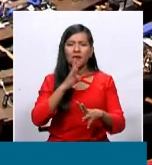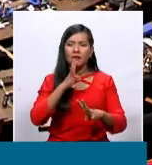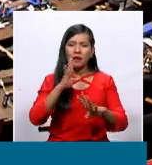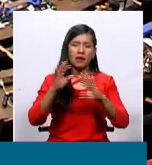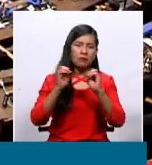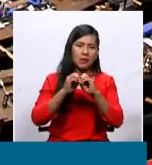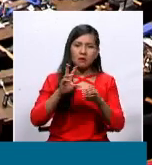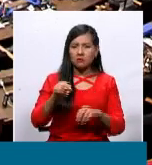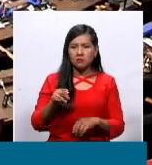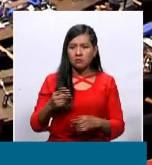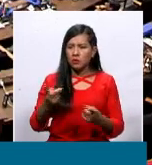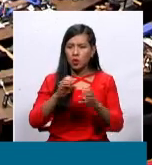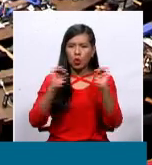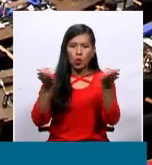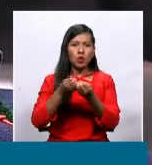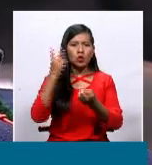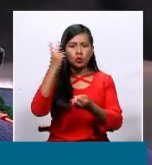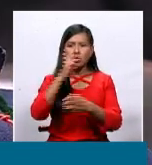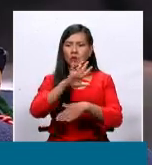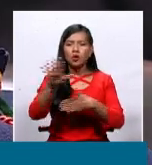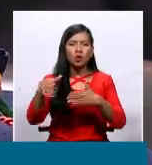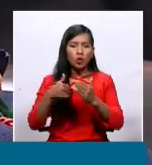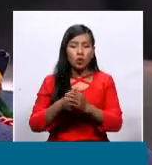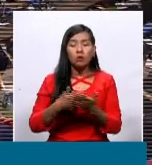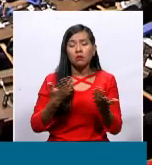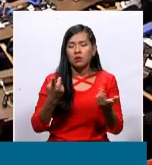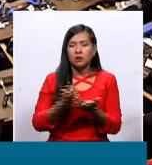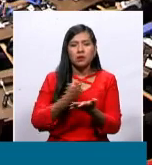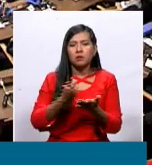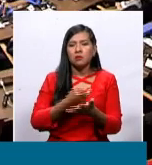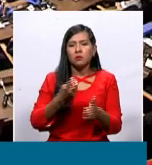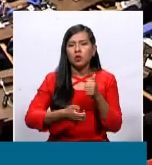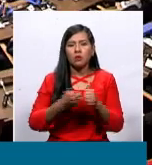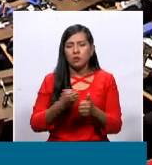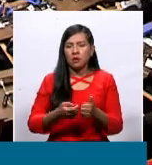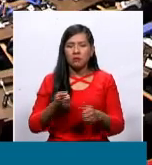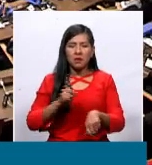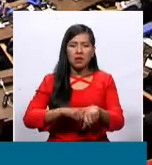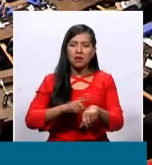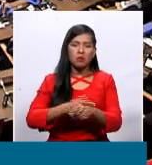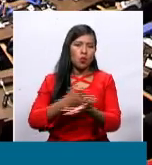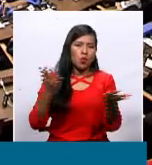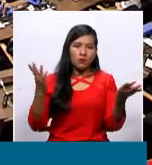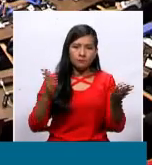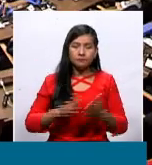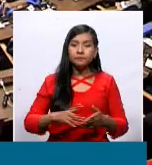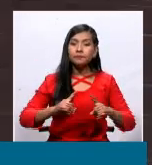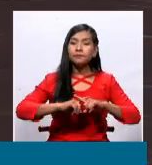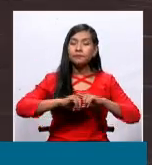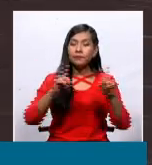todas las organizaciones políticas les pasa esto en algún momento. Ahora bien, creo que es